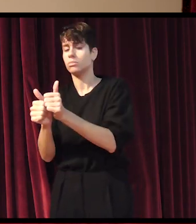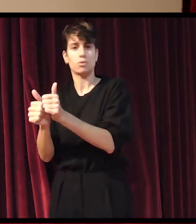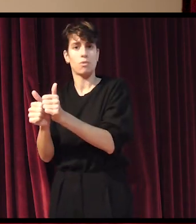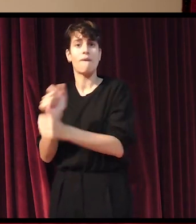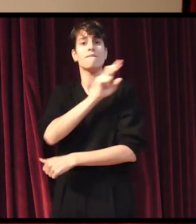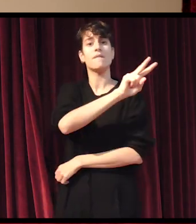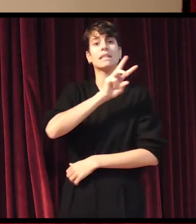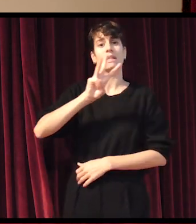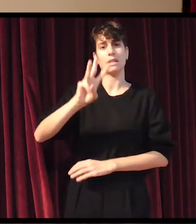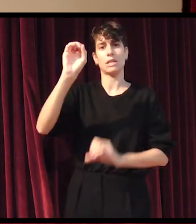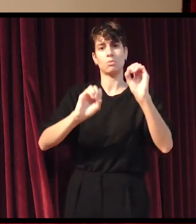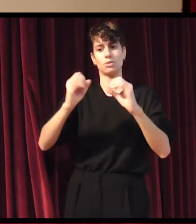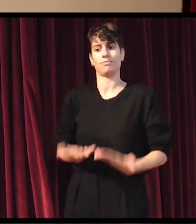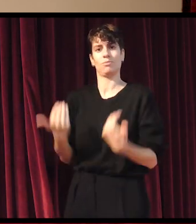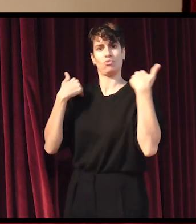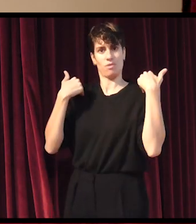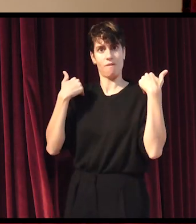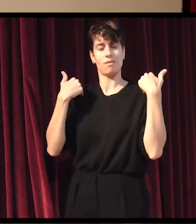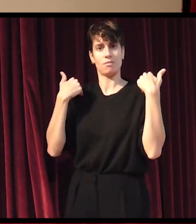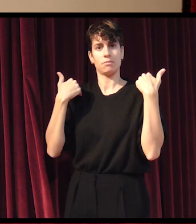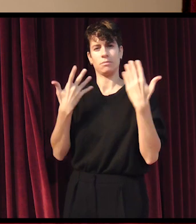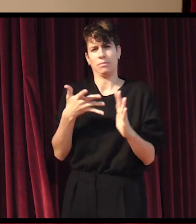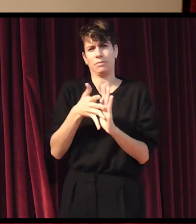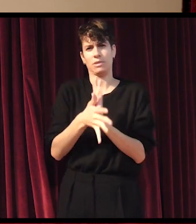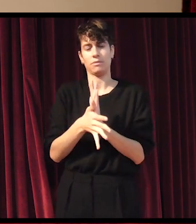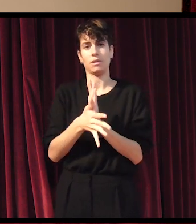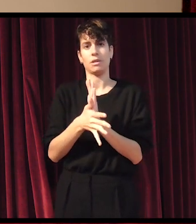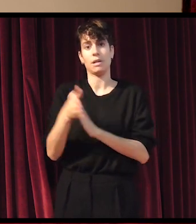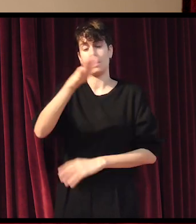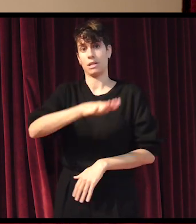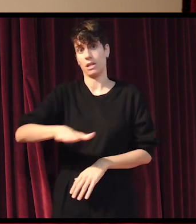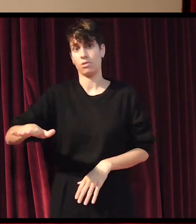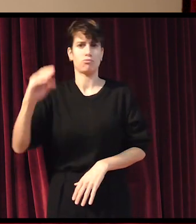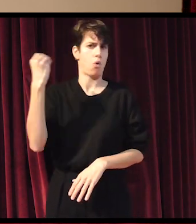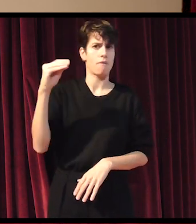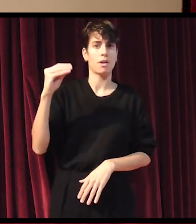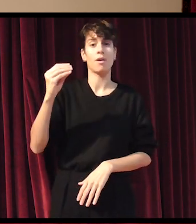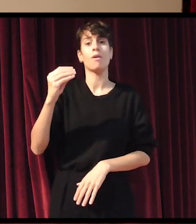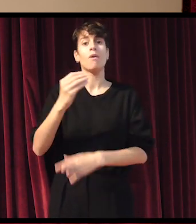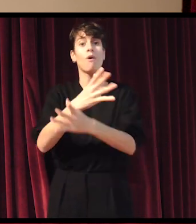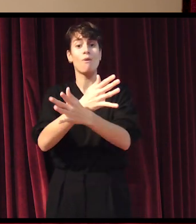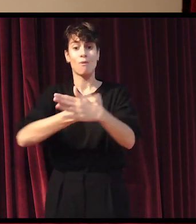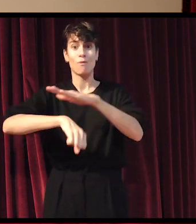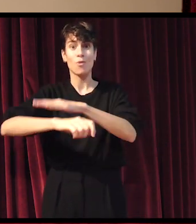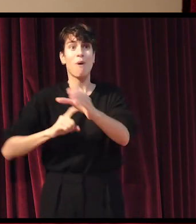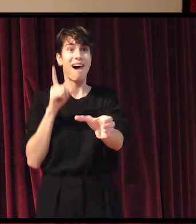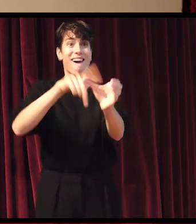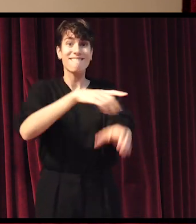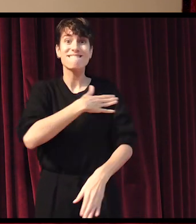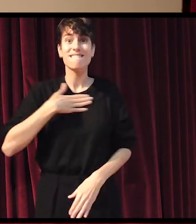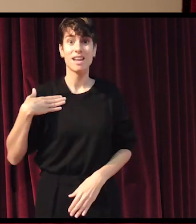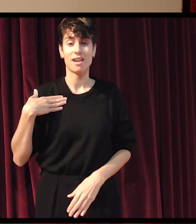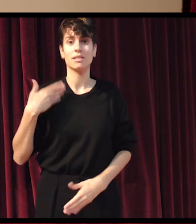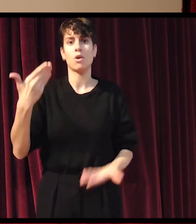españolas. Es decir, con estas cifras deducimos que la demanda de chavales y chavalas que quieran jugar al fútbol es alta o es más alta que